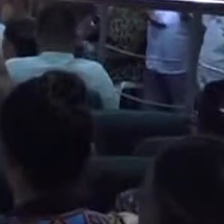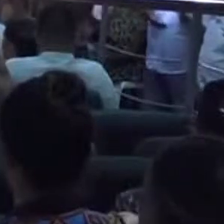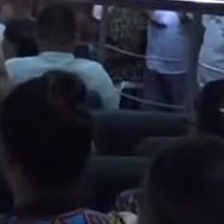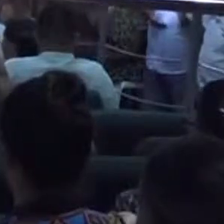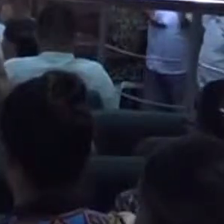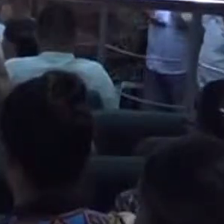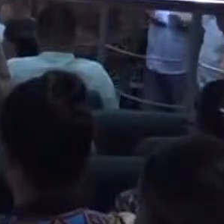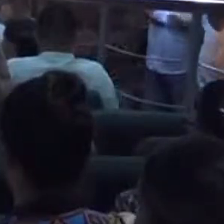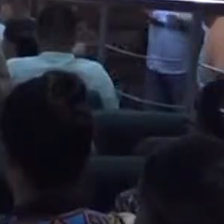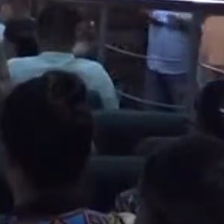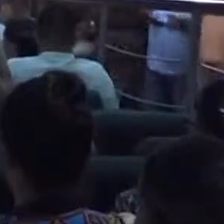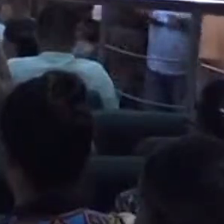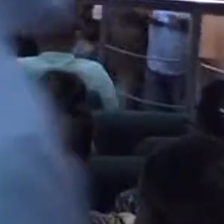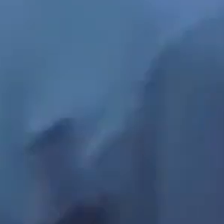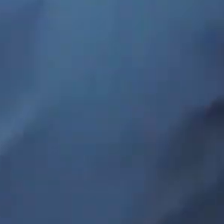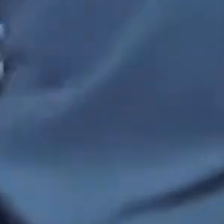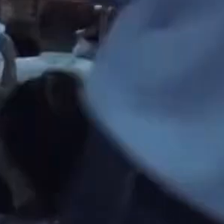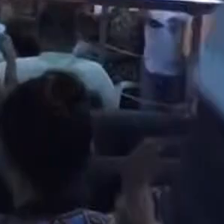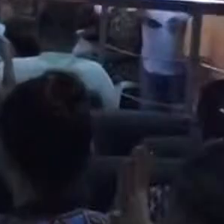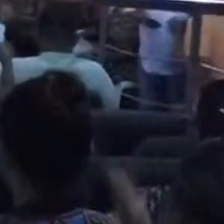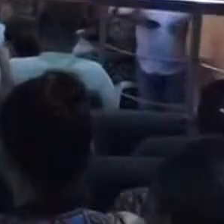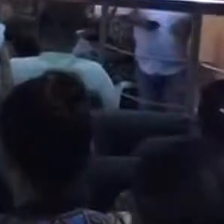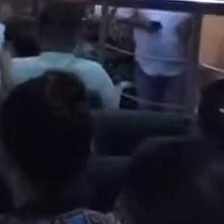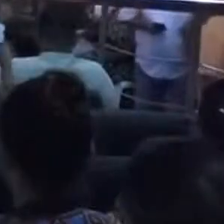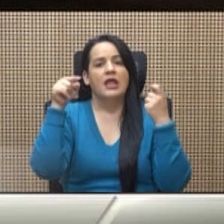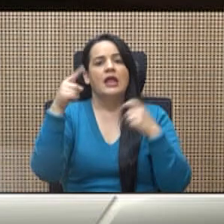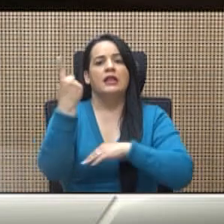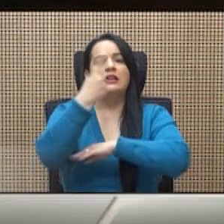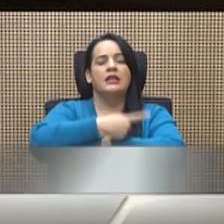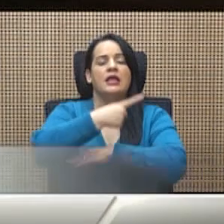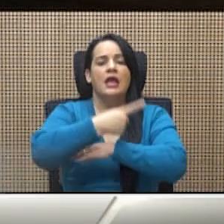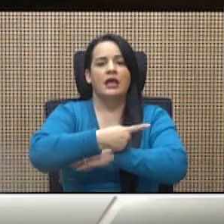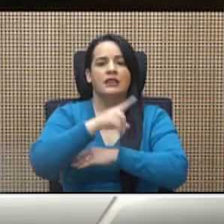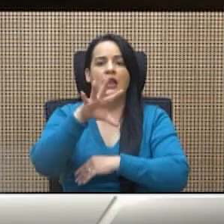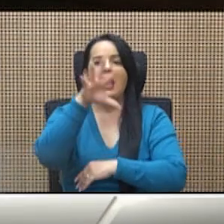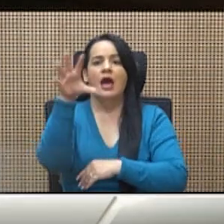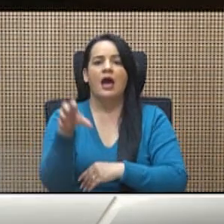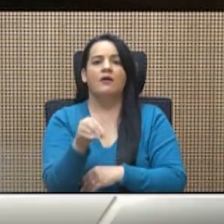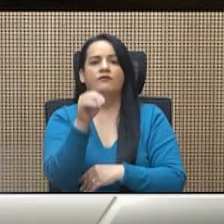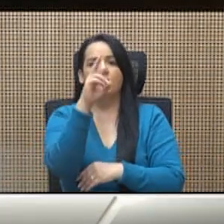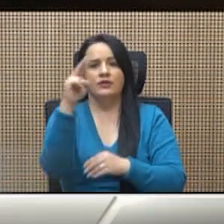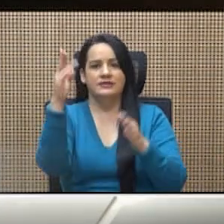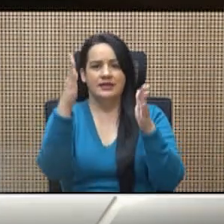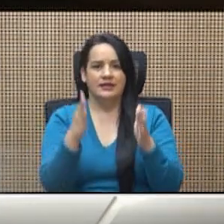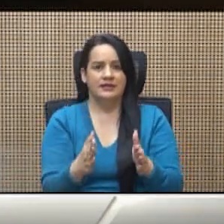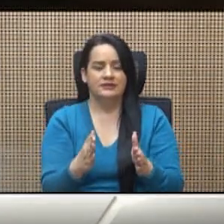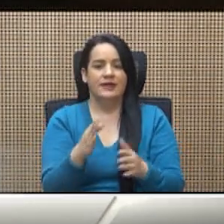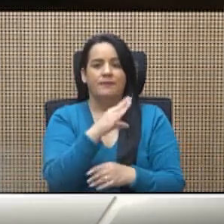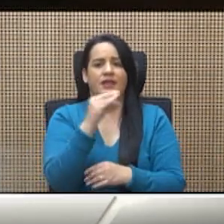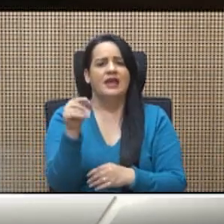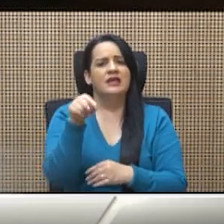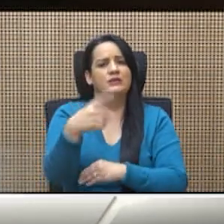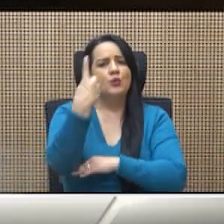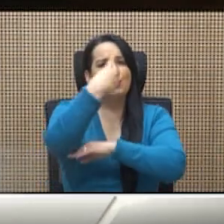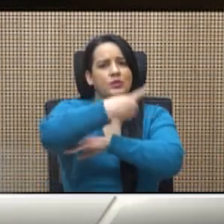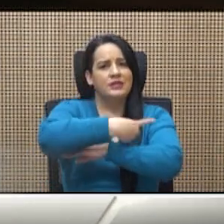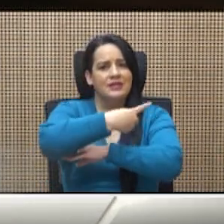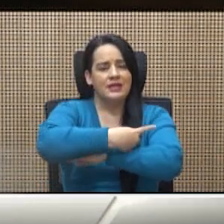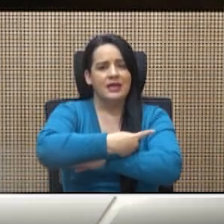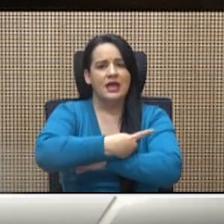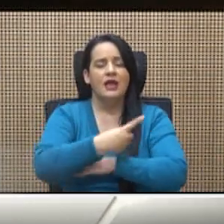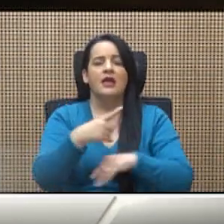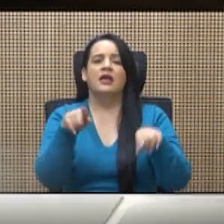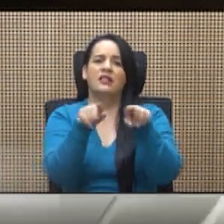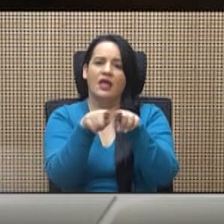alfaro resaltó la lucha de la población afro es un día que en parte es también un duelo